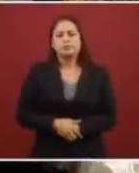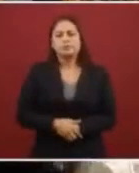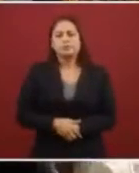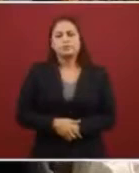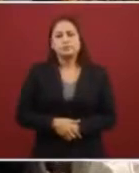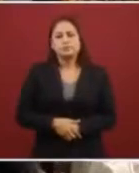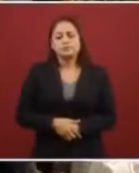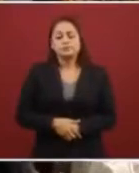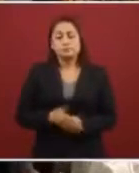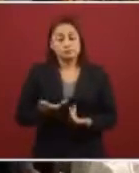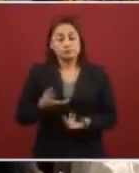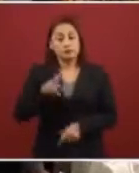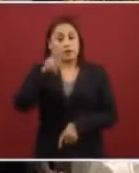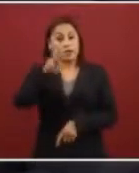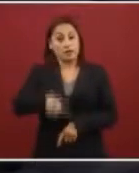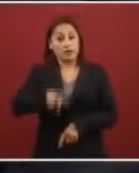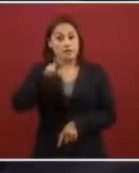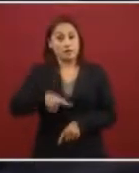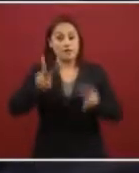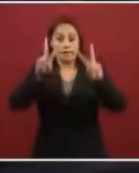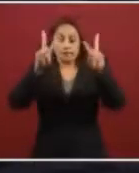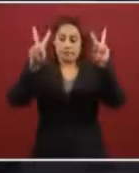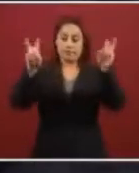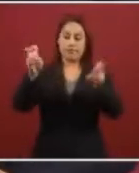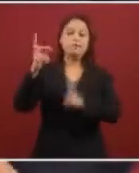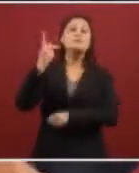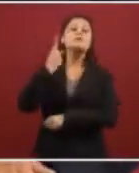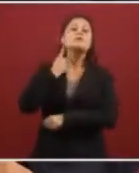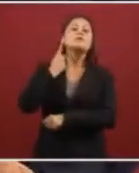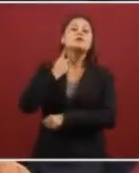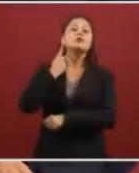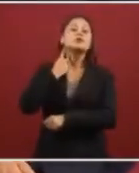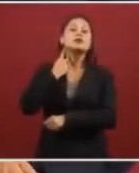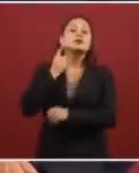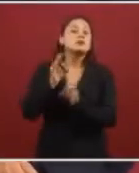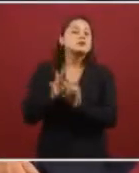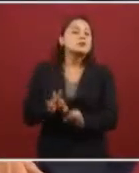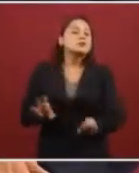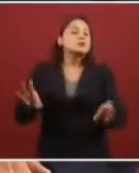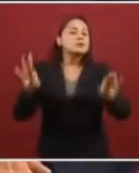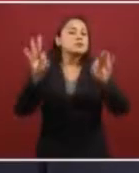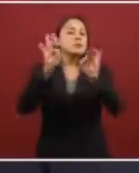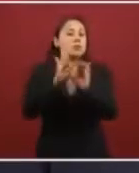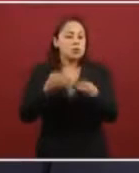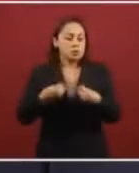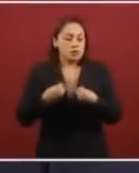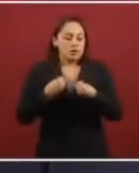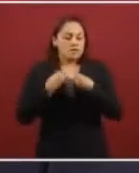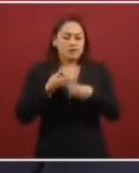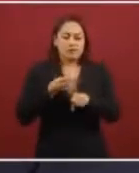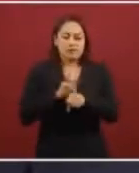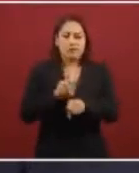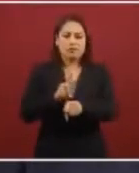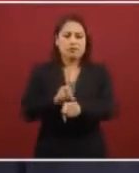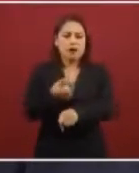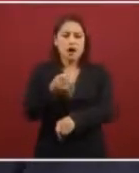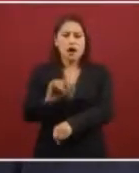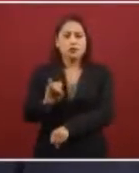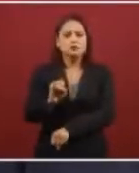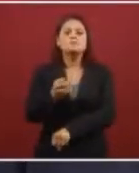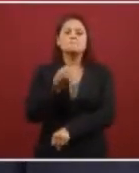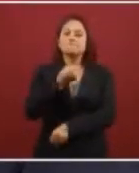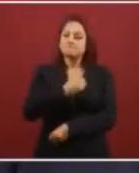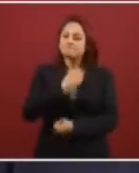el sentido común. The best práctico. Part would be the sense y of community. El domingo 20,